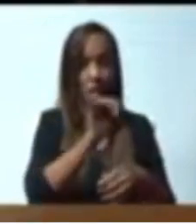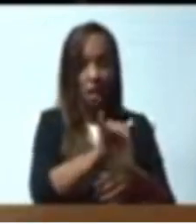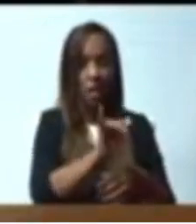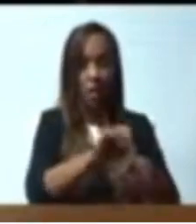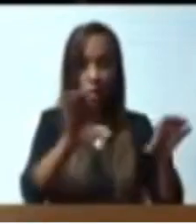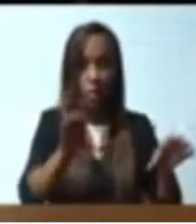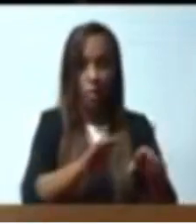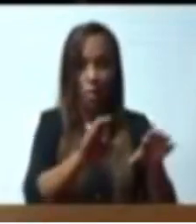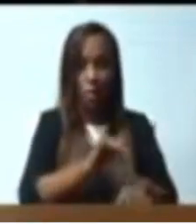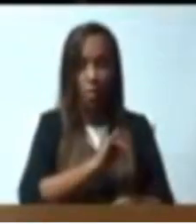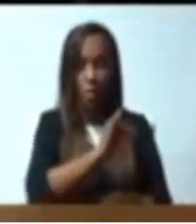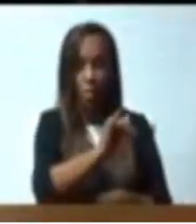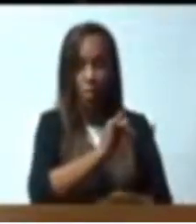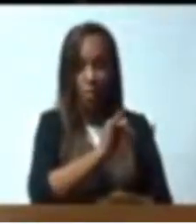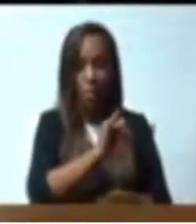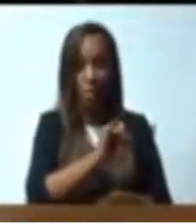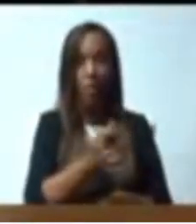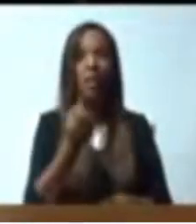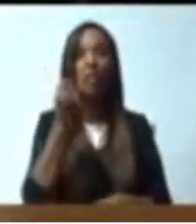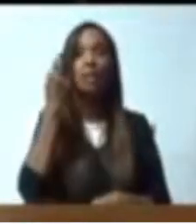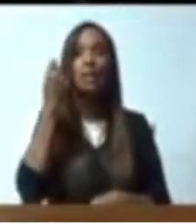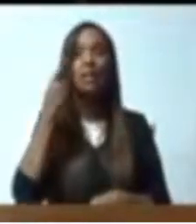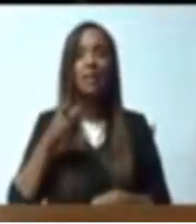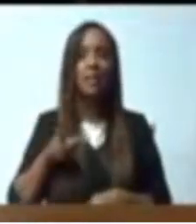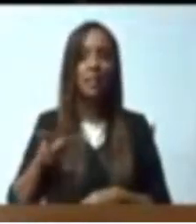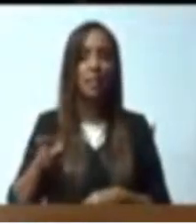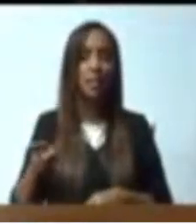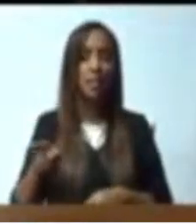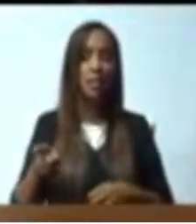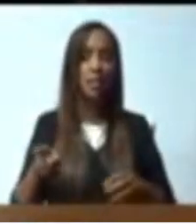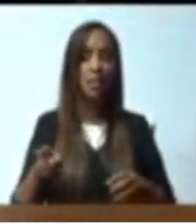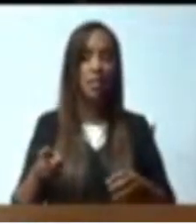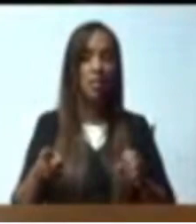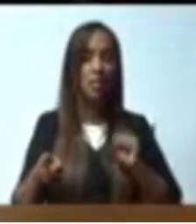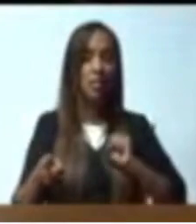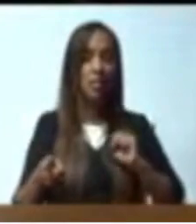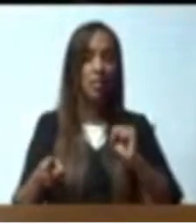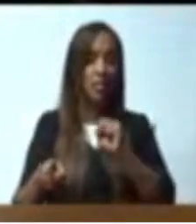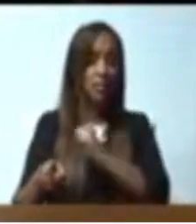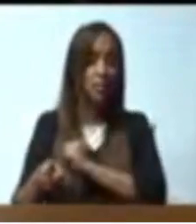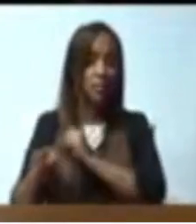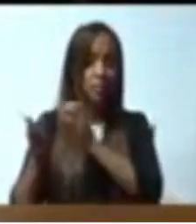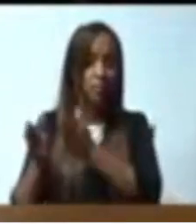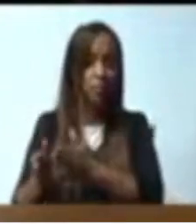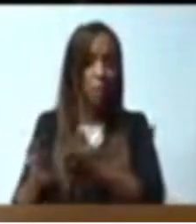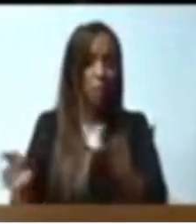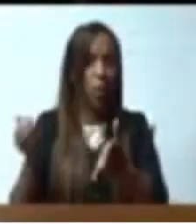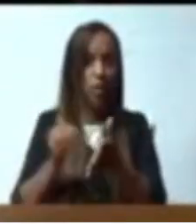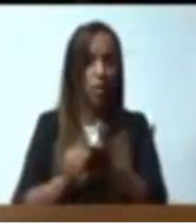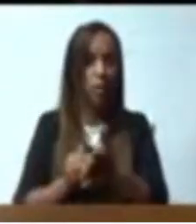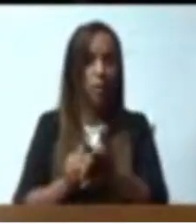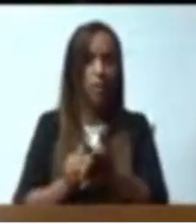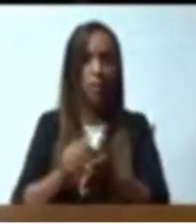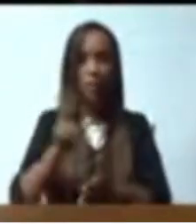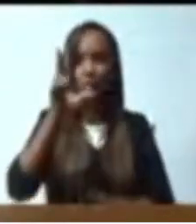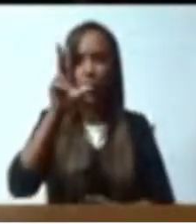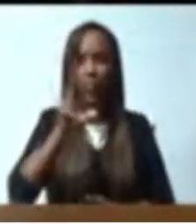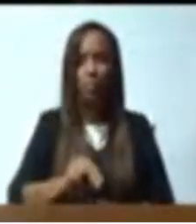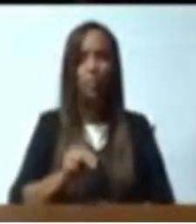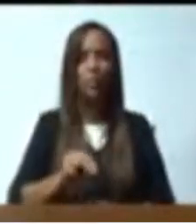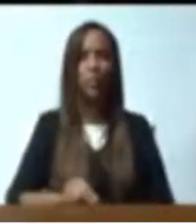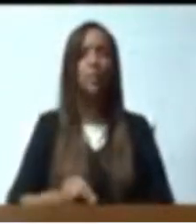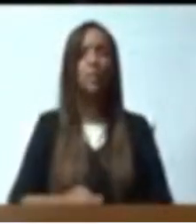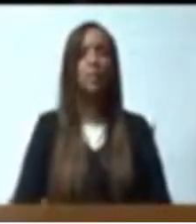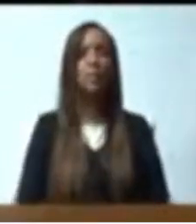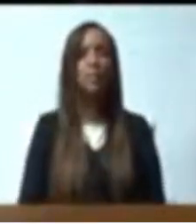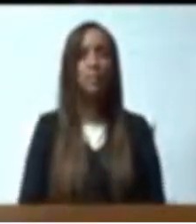Frank, si no me permite, presidente, si no me permite, Frank. Si no me permiten continuar